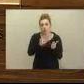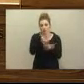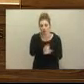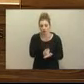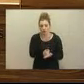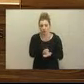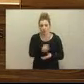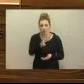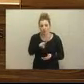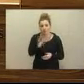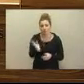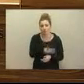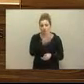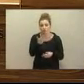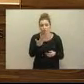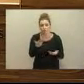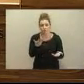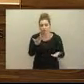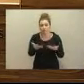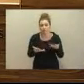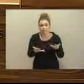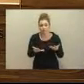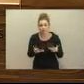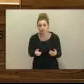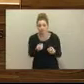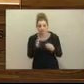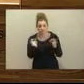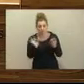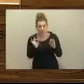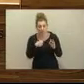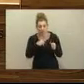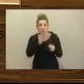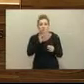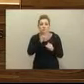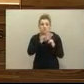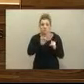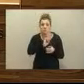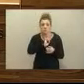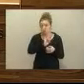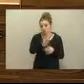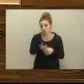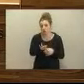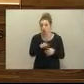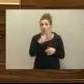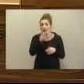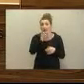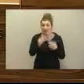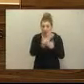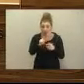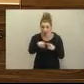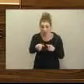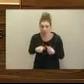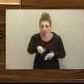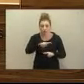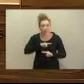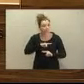Pasaron esos tres meses y, en vista de no tener noticias, envié un e-mail. Tras quince días, se me contesta que no tengo derecho